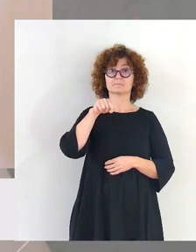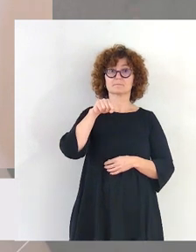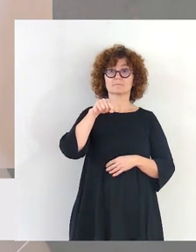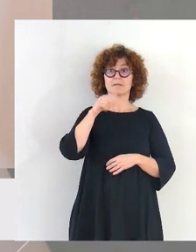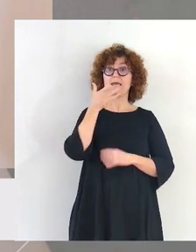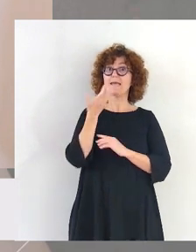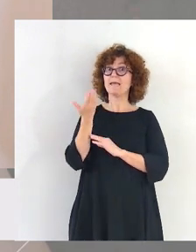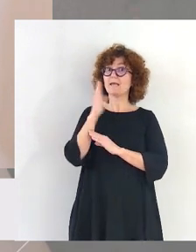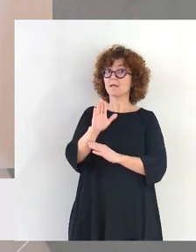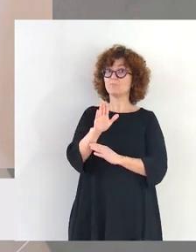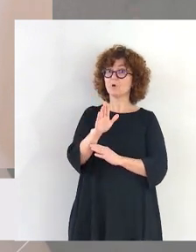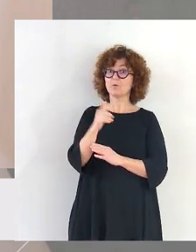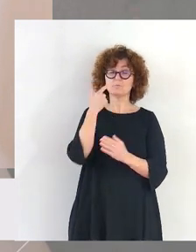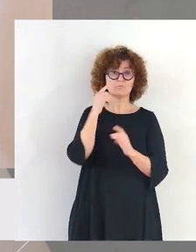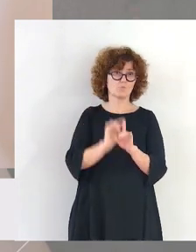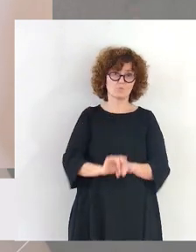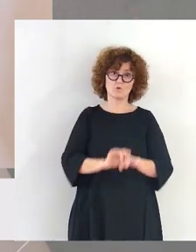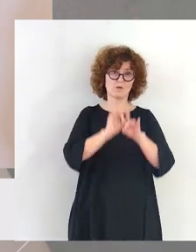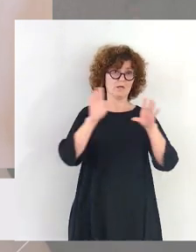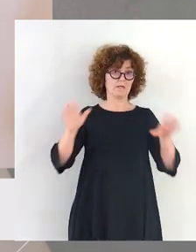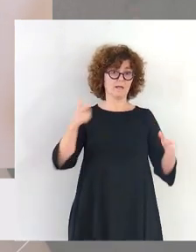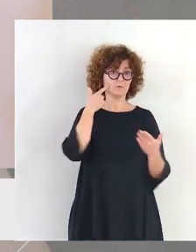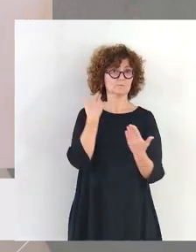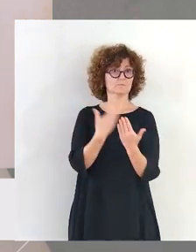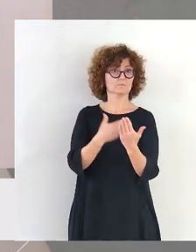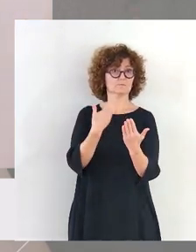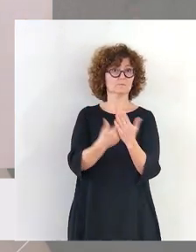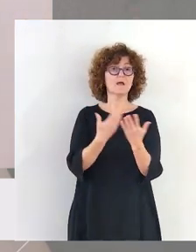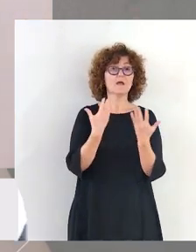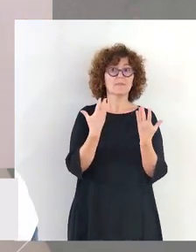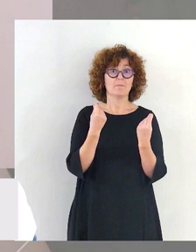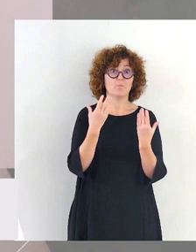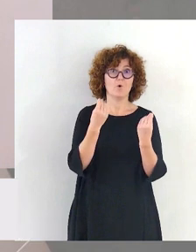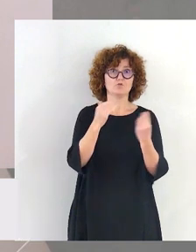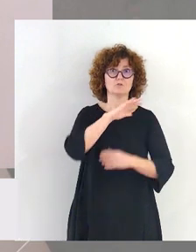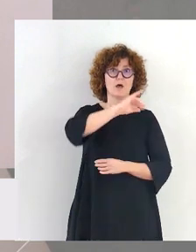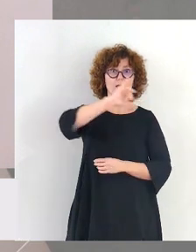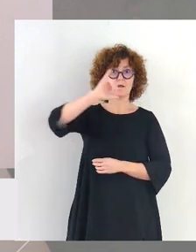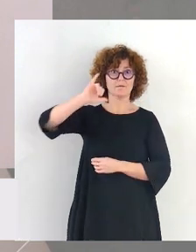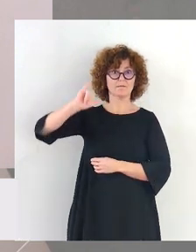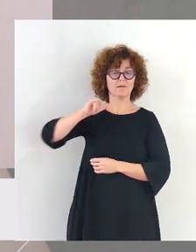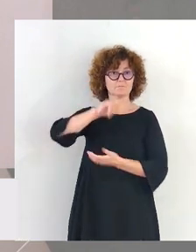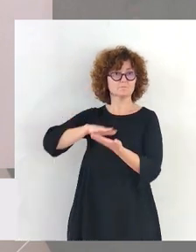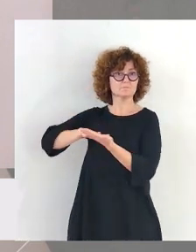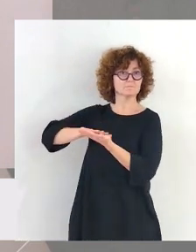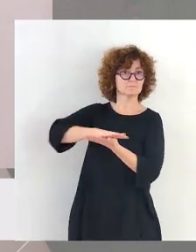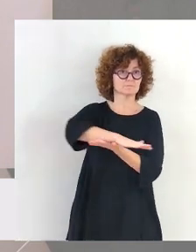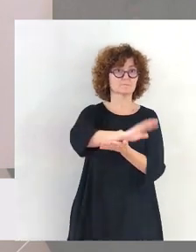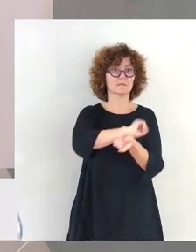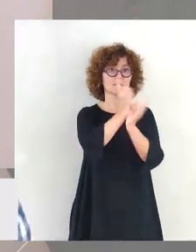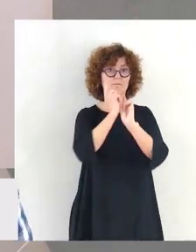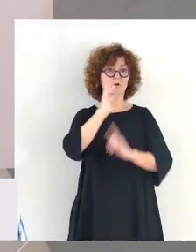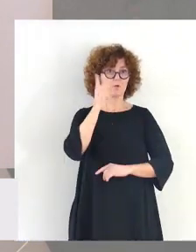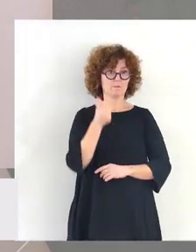Un ejemplo muy elocuente y por desgracia plausible de los muchos que nos muestran los efectos y las consecuencias del cambio